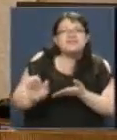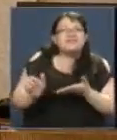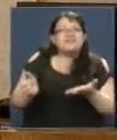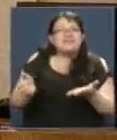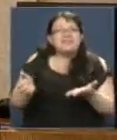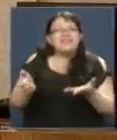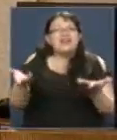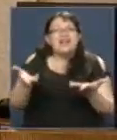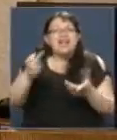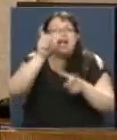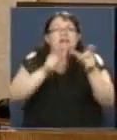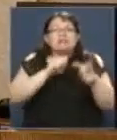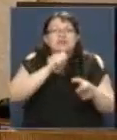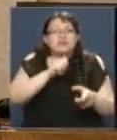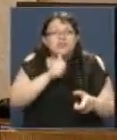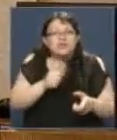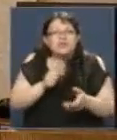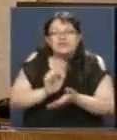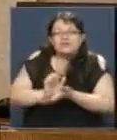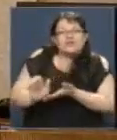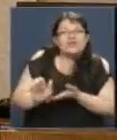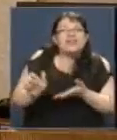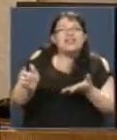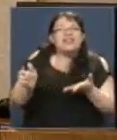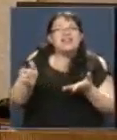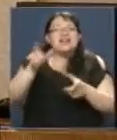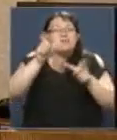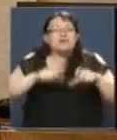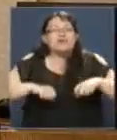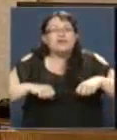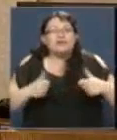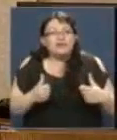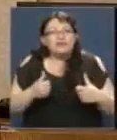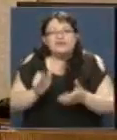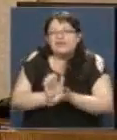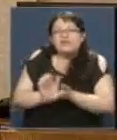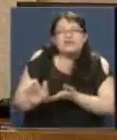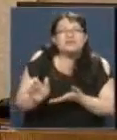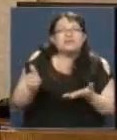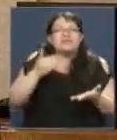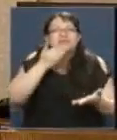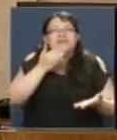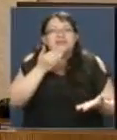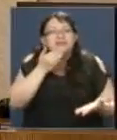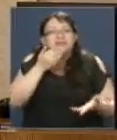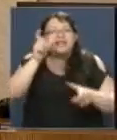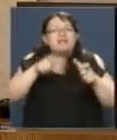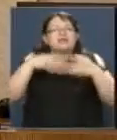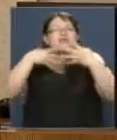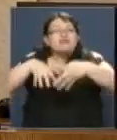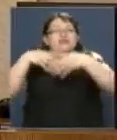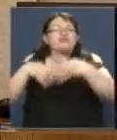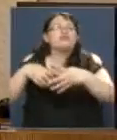los pobres, el desprecio a los jóvenes, el desprecio al que protesta.